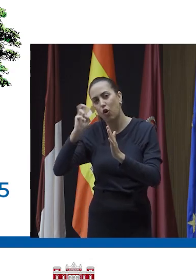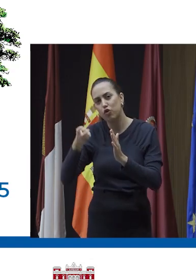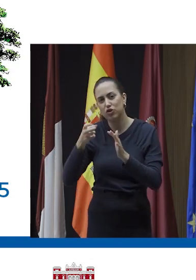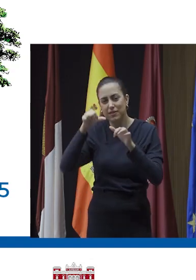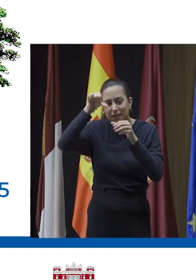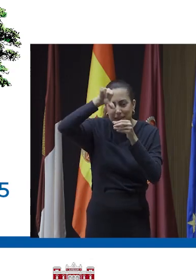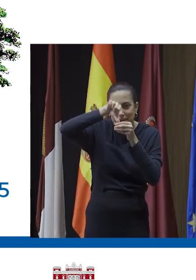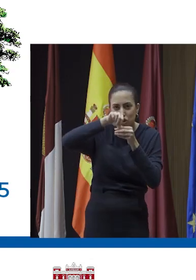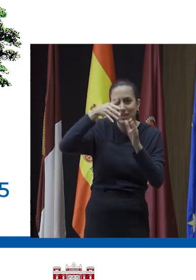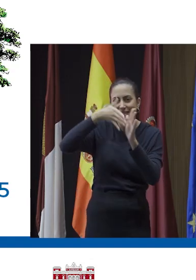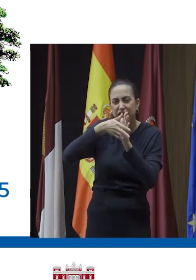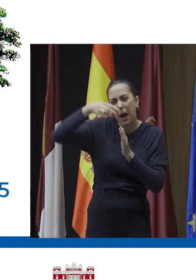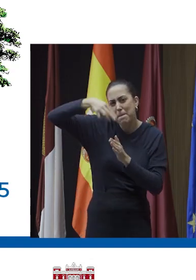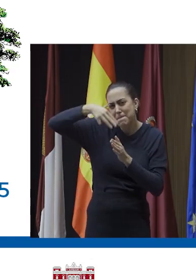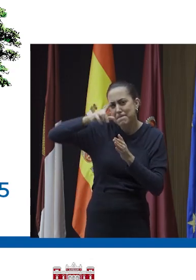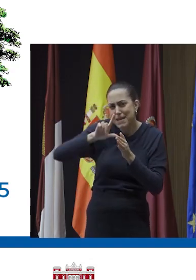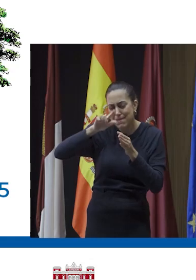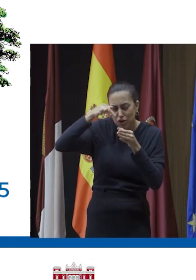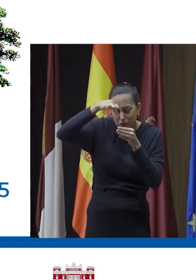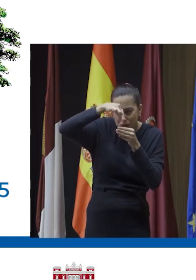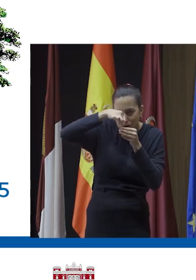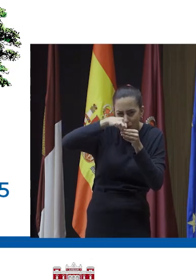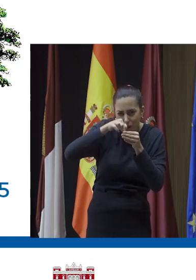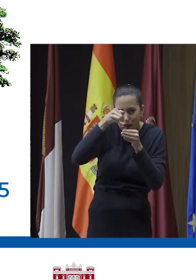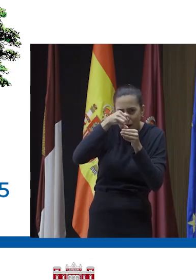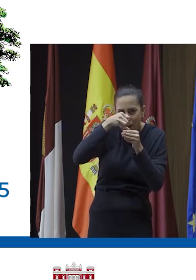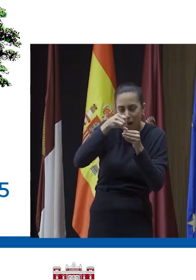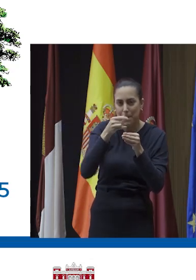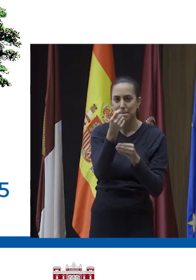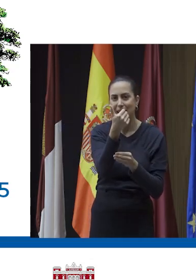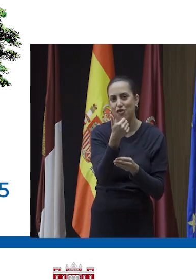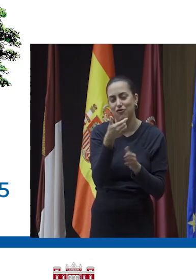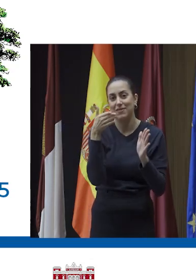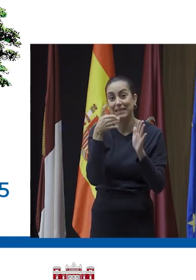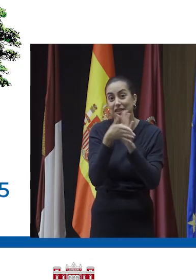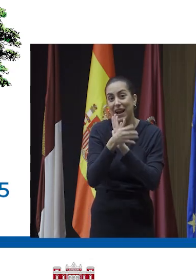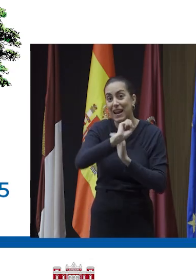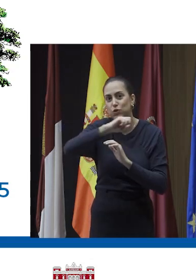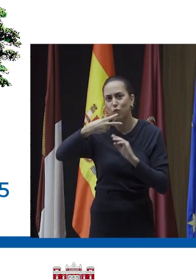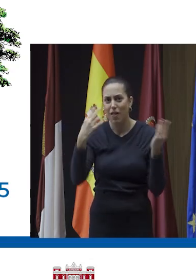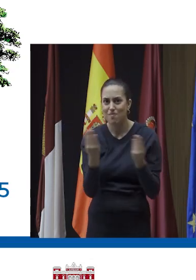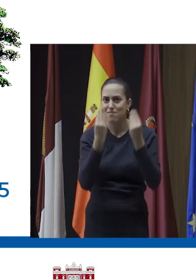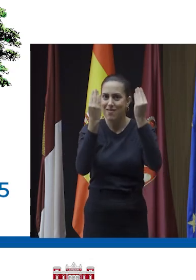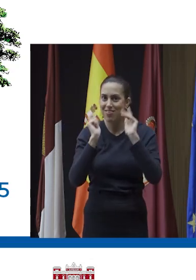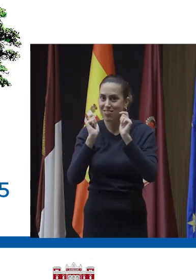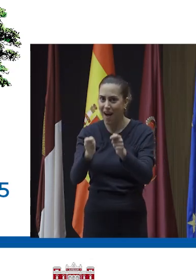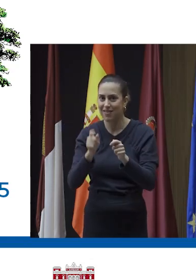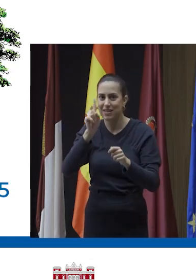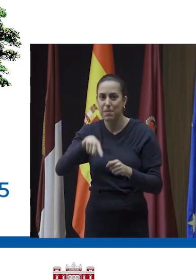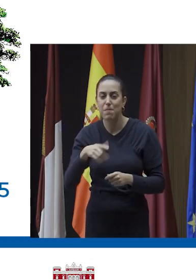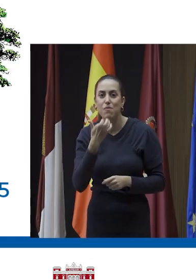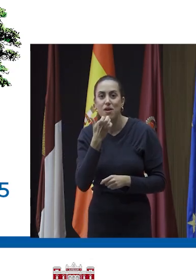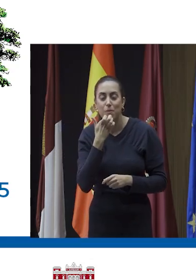ya mínimamente invasivas y que han mejorado bastante los resultados e incluso, esto es interesante,